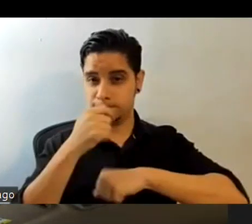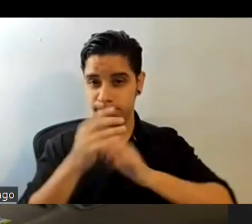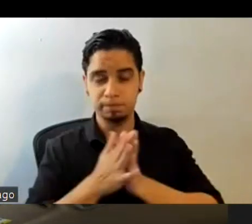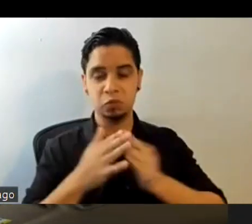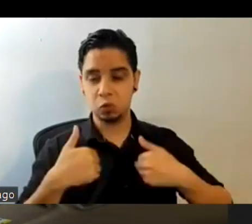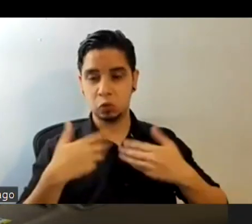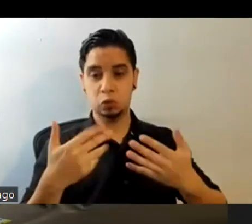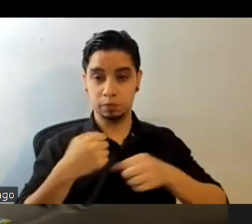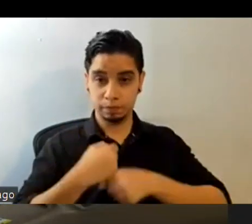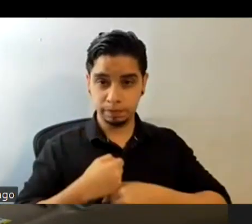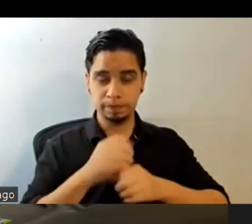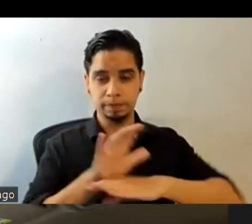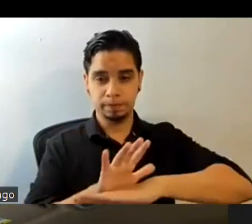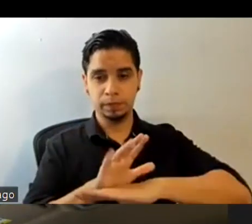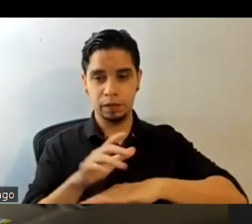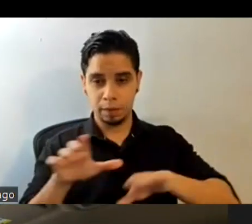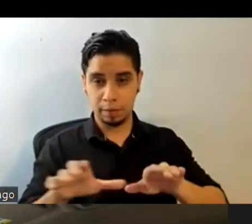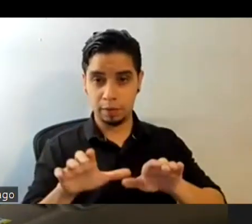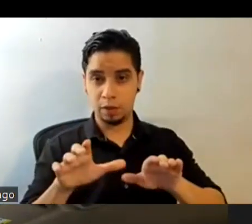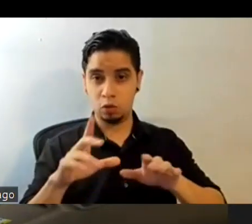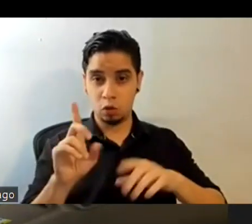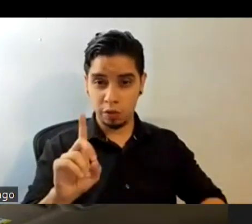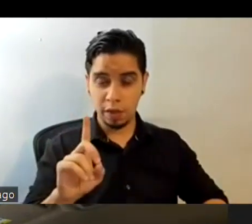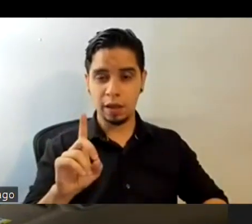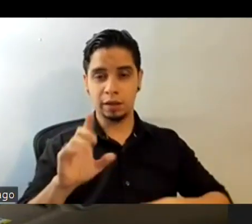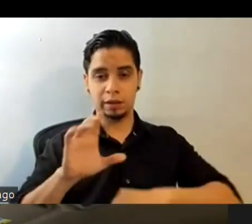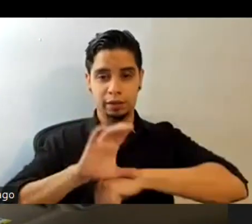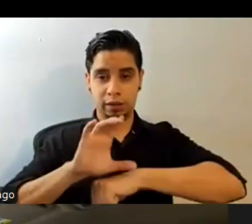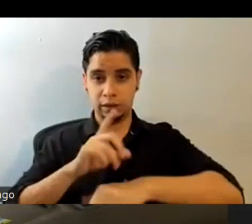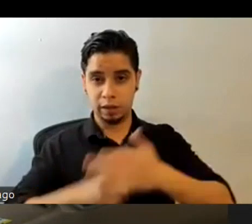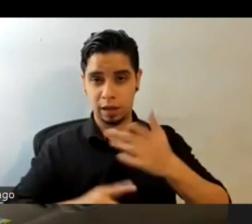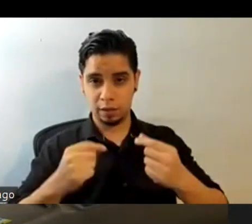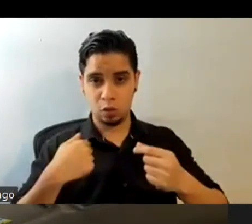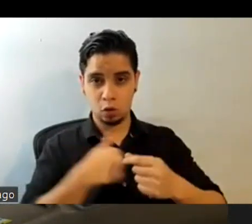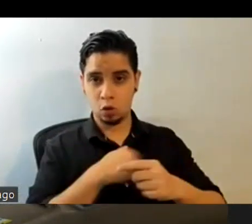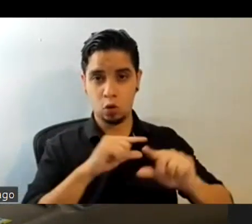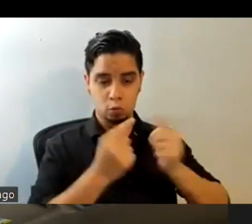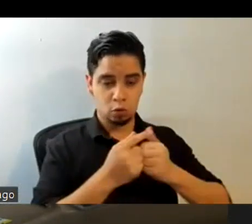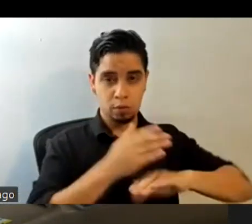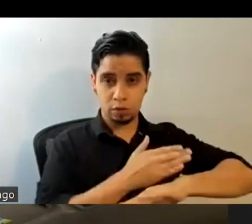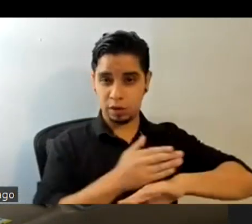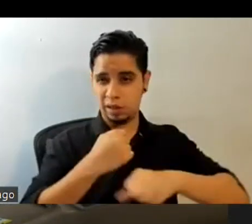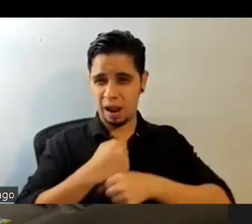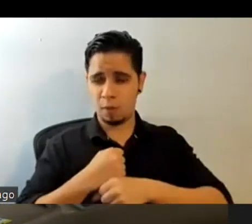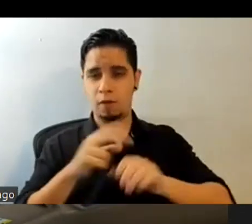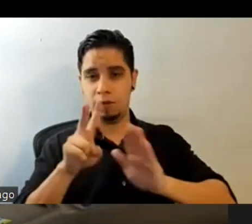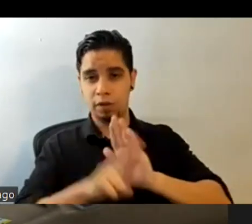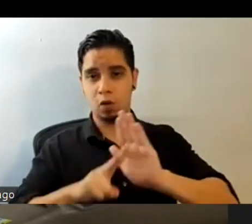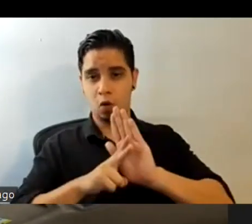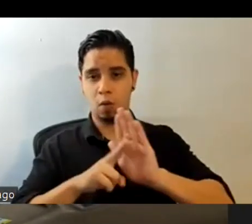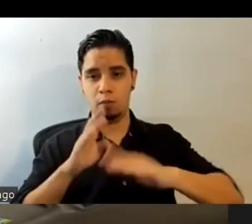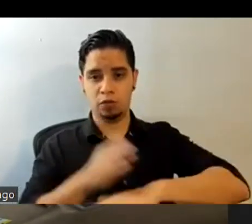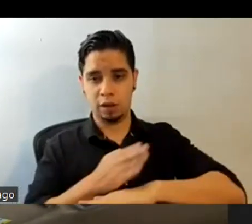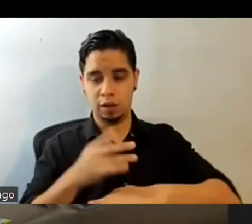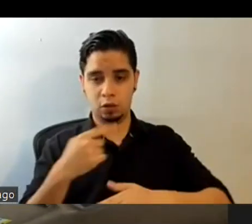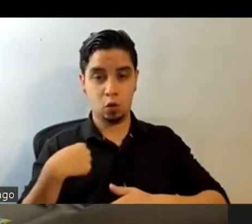películas. Y las películas mismas las empezamos a hacer en la iglesia cuando yo estaba en un grupo de música y hacíamos videos musicales y los presentábamos en